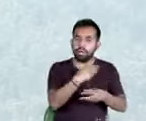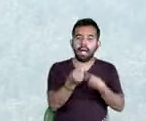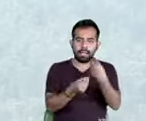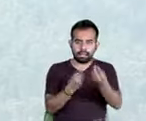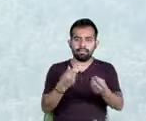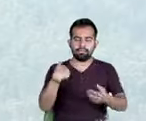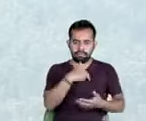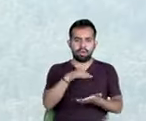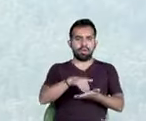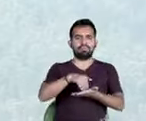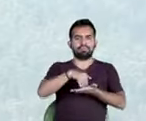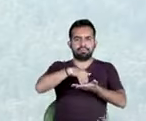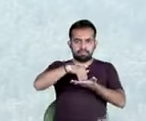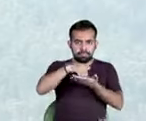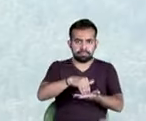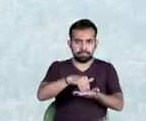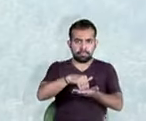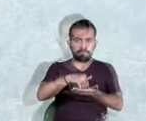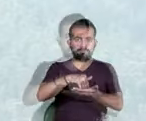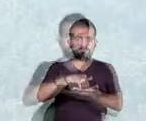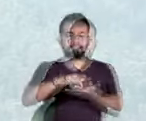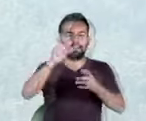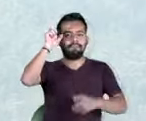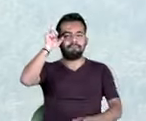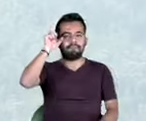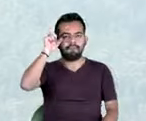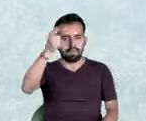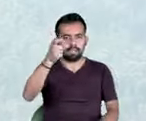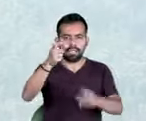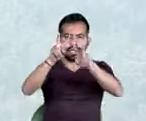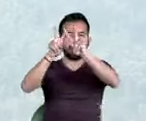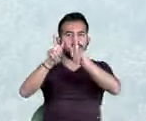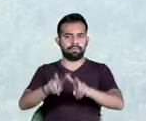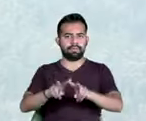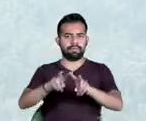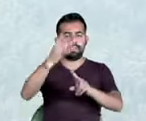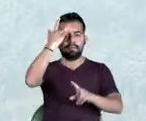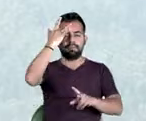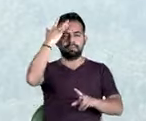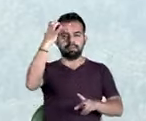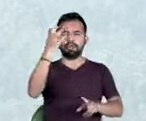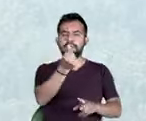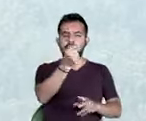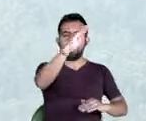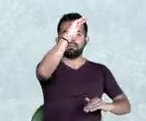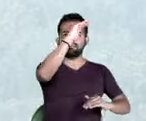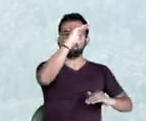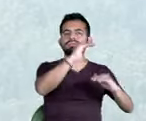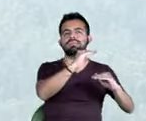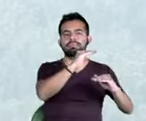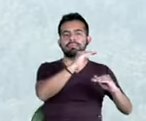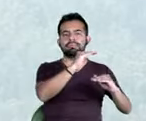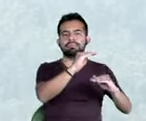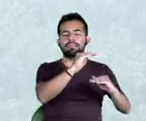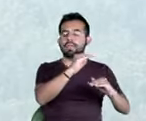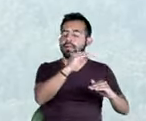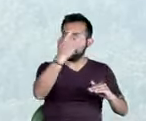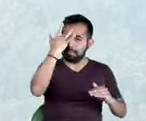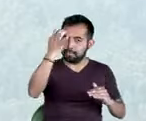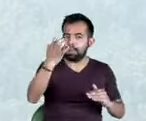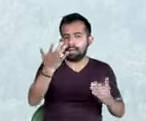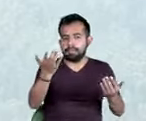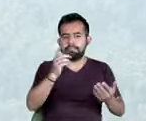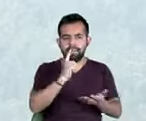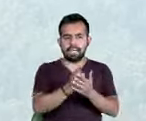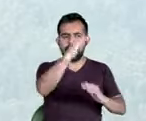Consejo Metropolitano de Quito severos en la fiscalización del caso. Se han acelerado algunos procesos contractuales que evidentemente restan